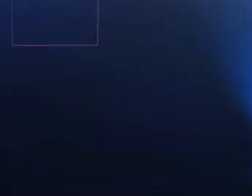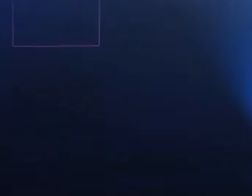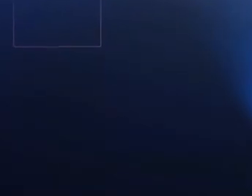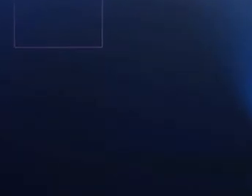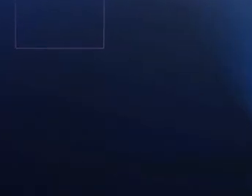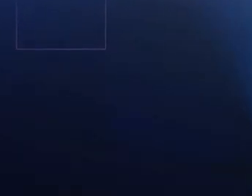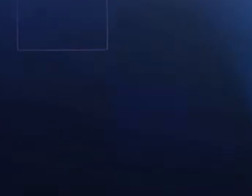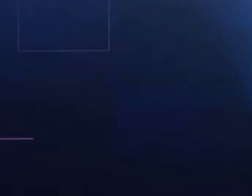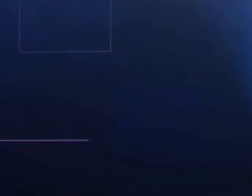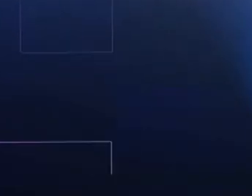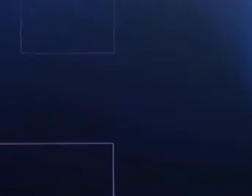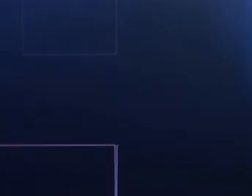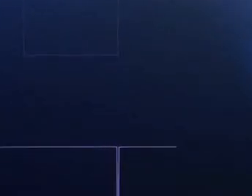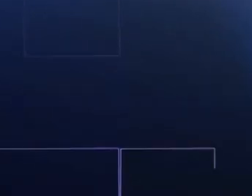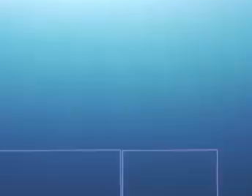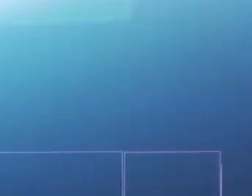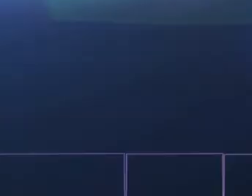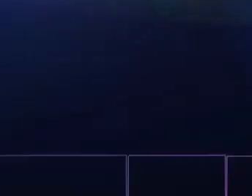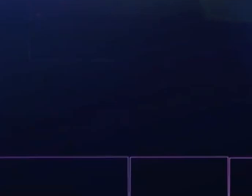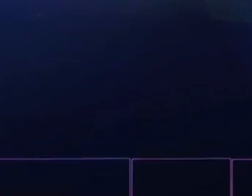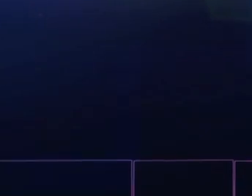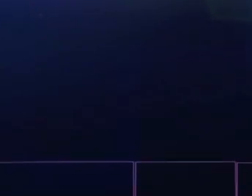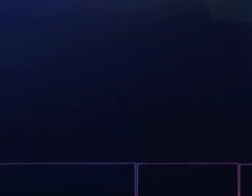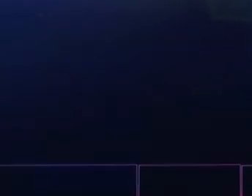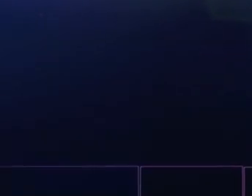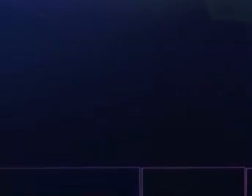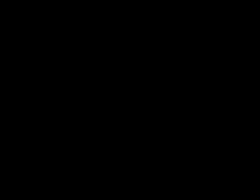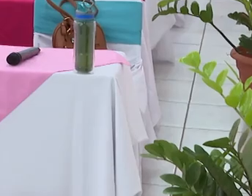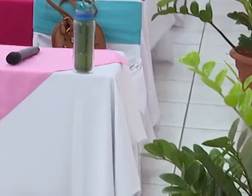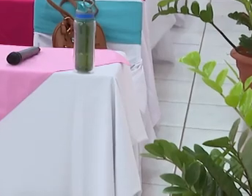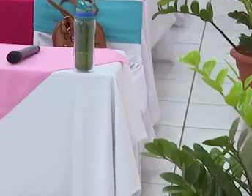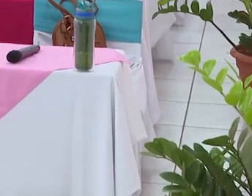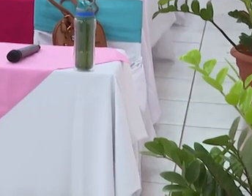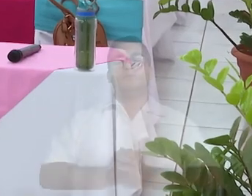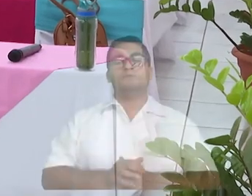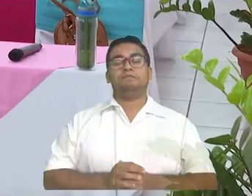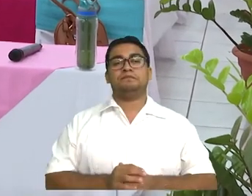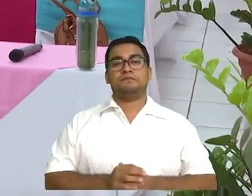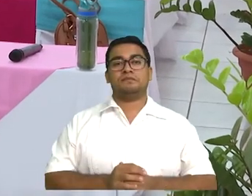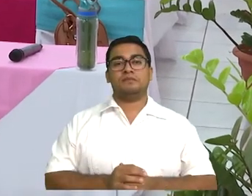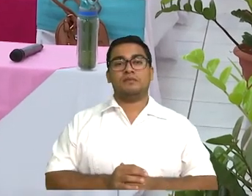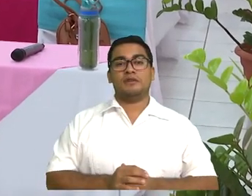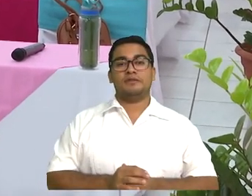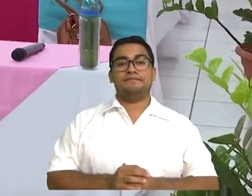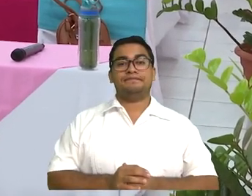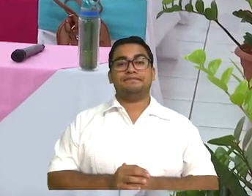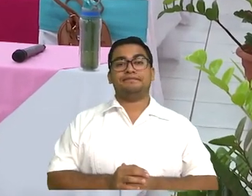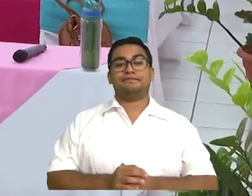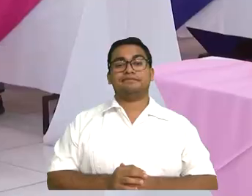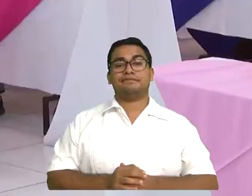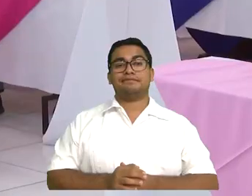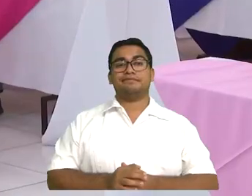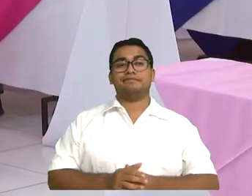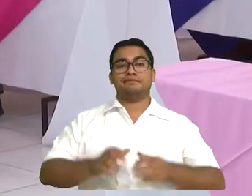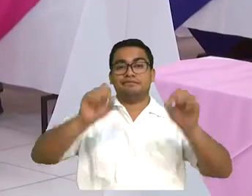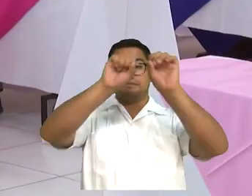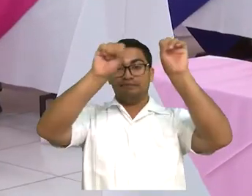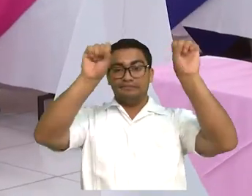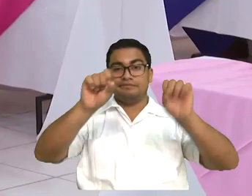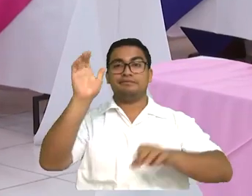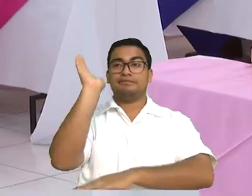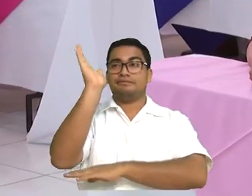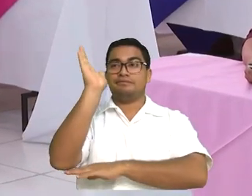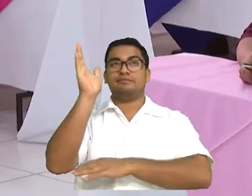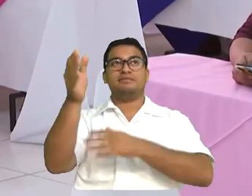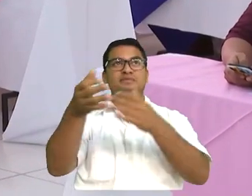Thank you. Con el primer simposio sobre cirugías pediátricas,